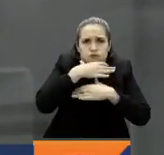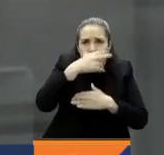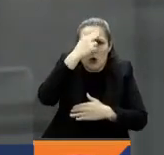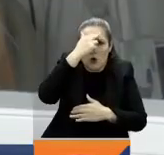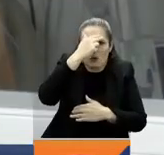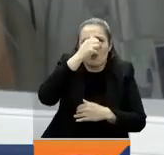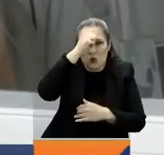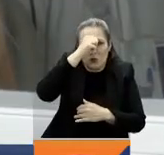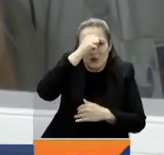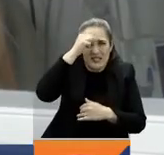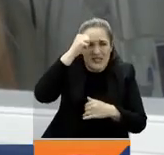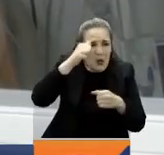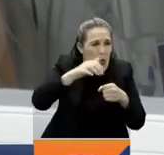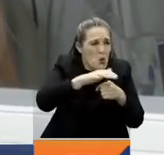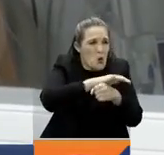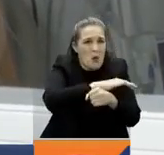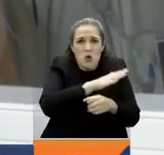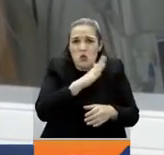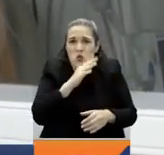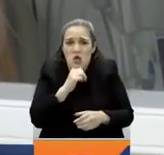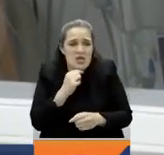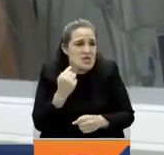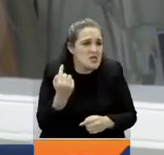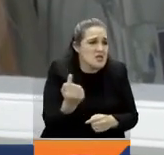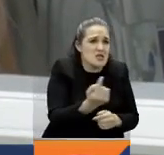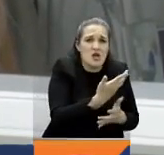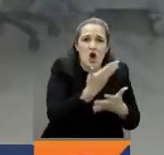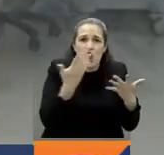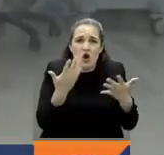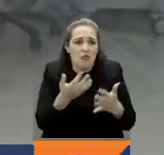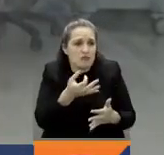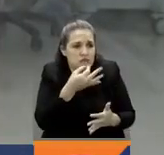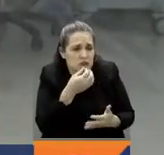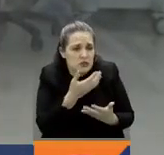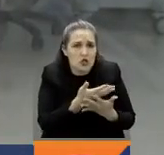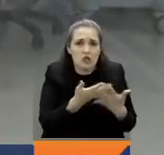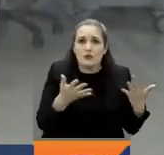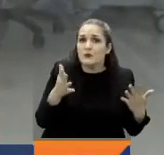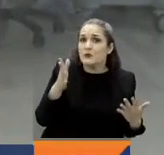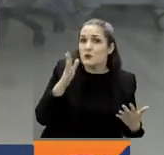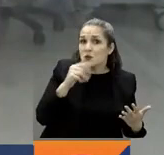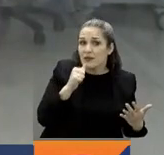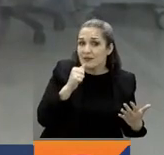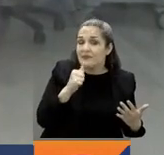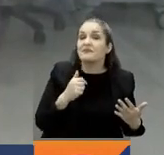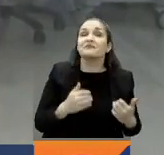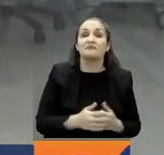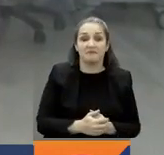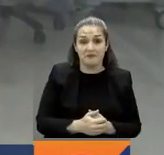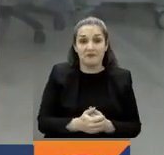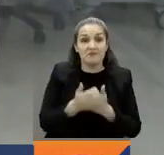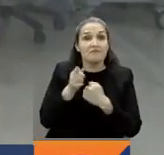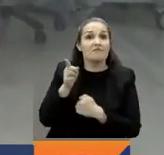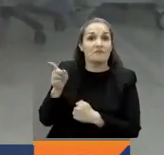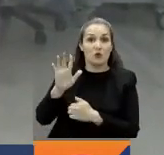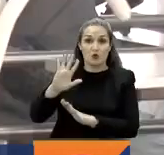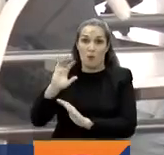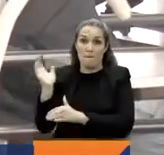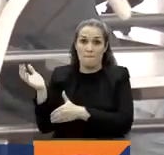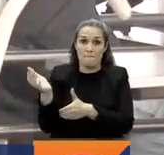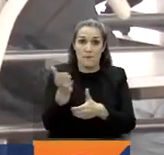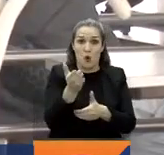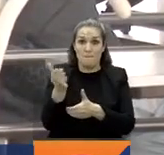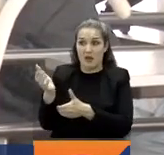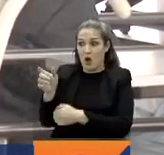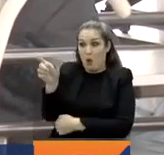preocupación, ya que es prácticamente imposible conseguir una cama UCI, tal y como sucede con un integrante del Cuerpo de Bomberos de Bucaramanga,